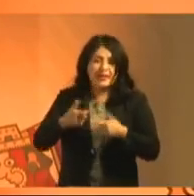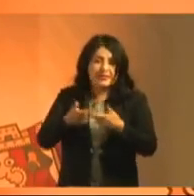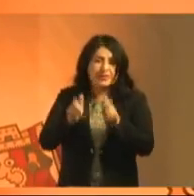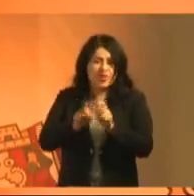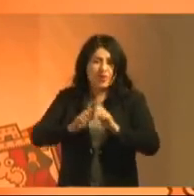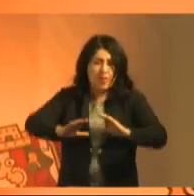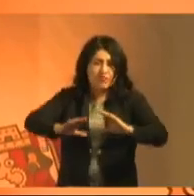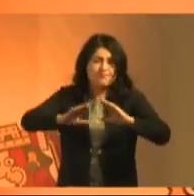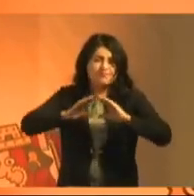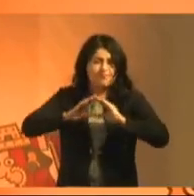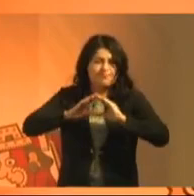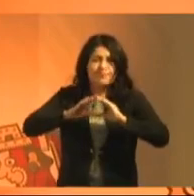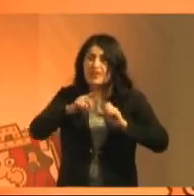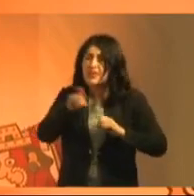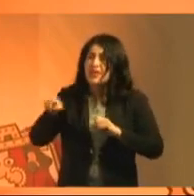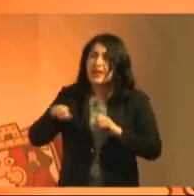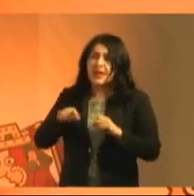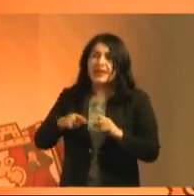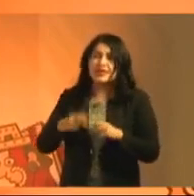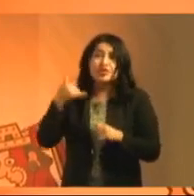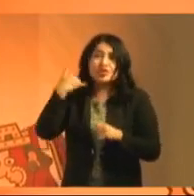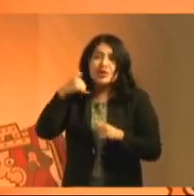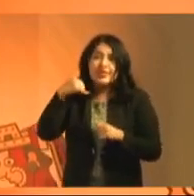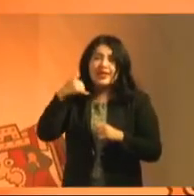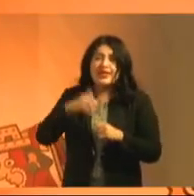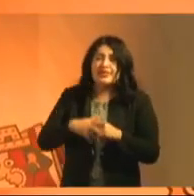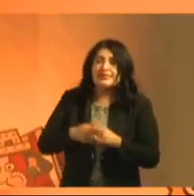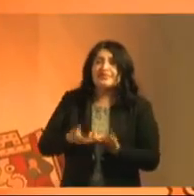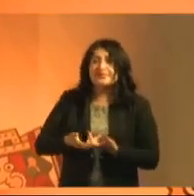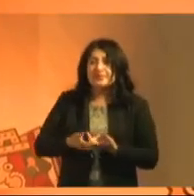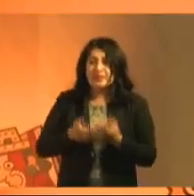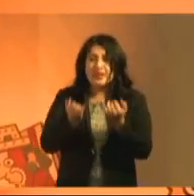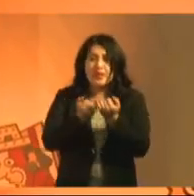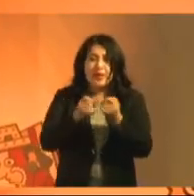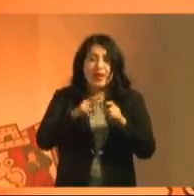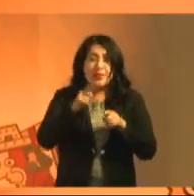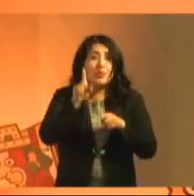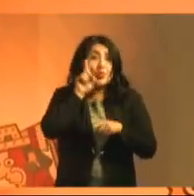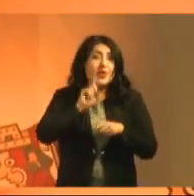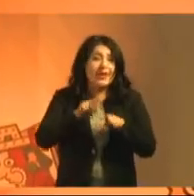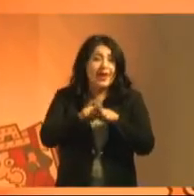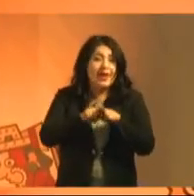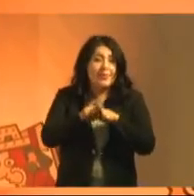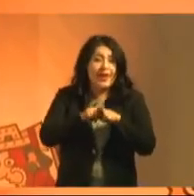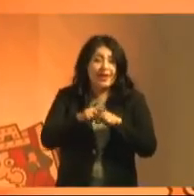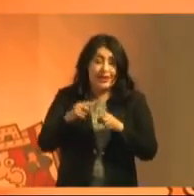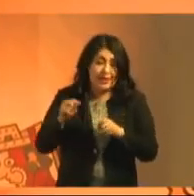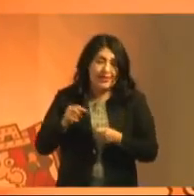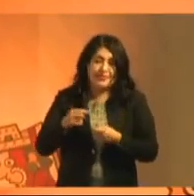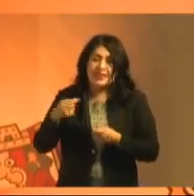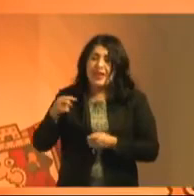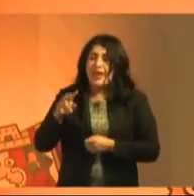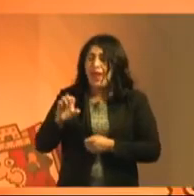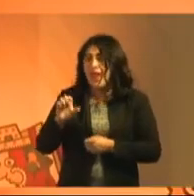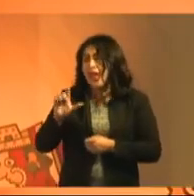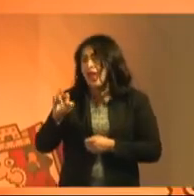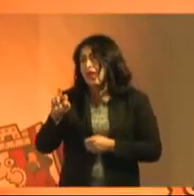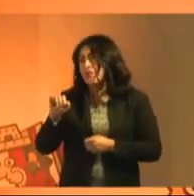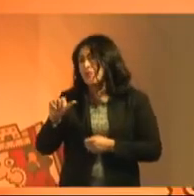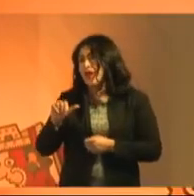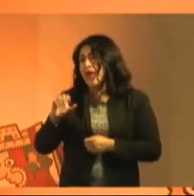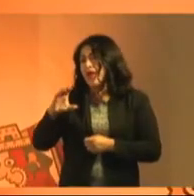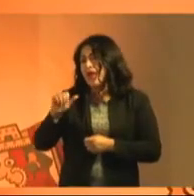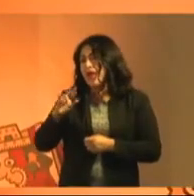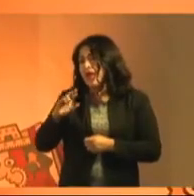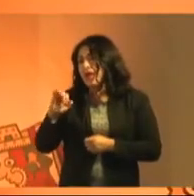se llamaban las feministas feministas yucatecas la hermana de carrillo puerto elvia carrillo conocida como la monja roja era una